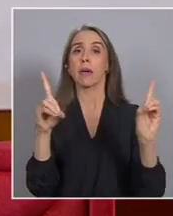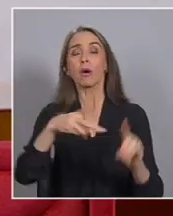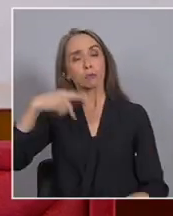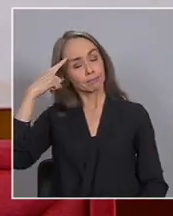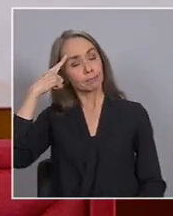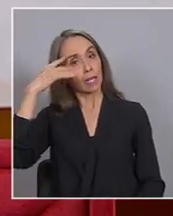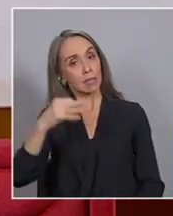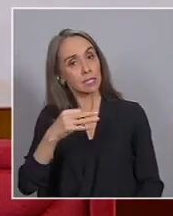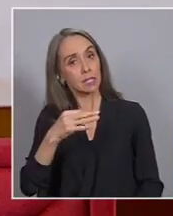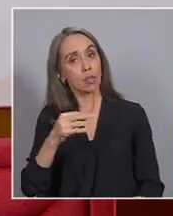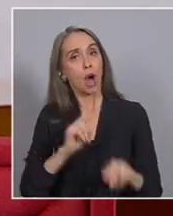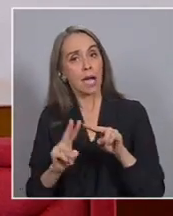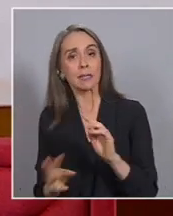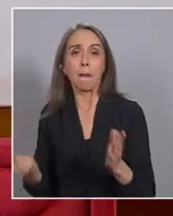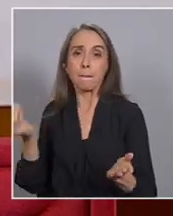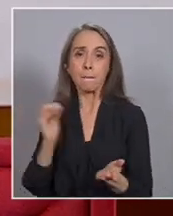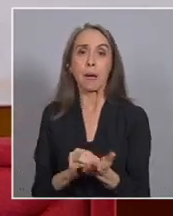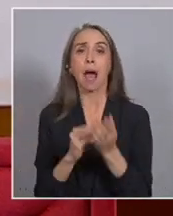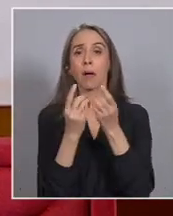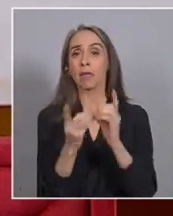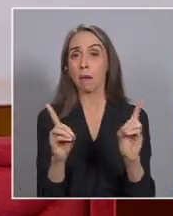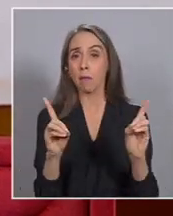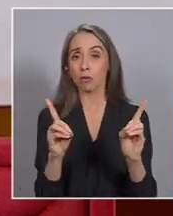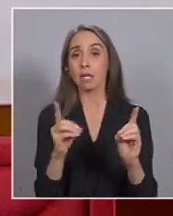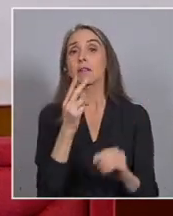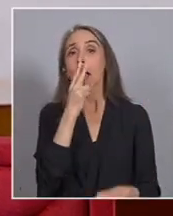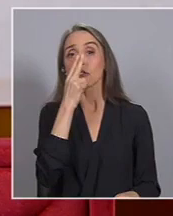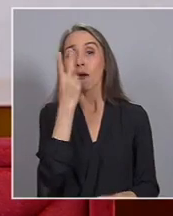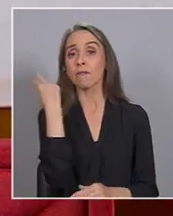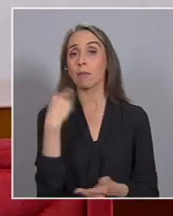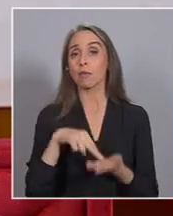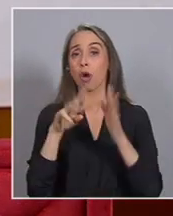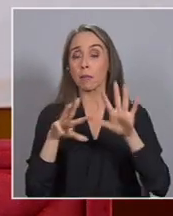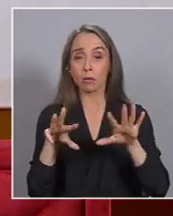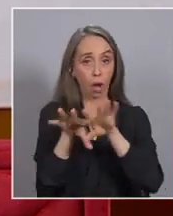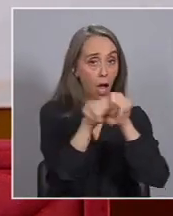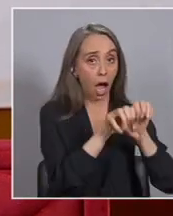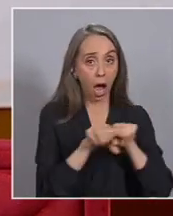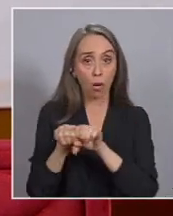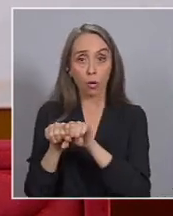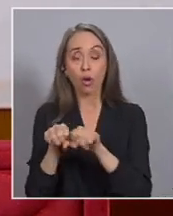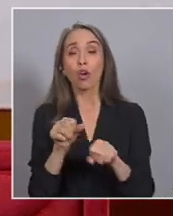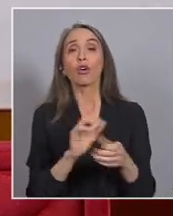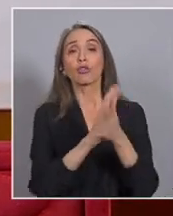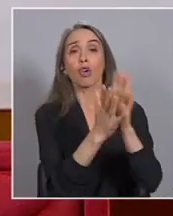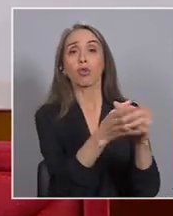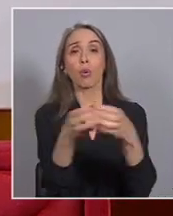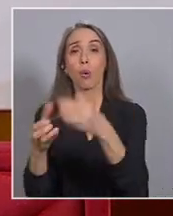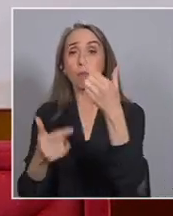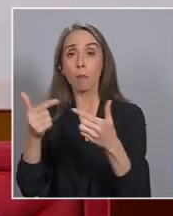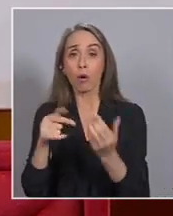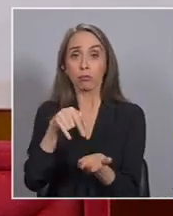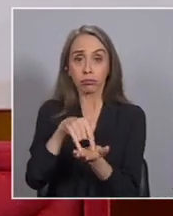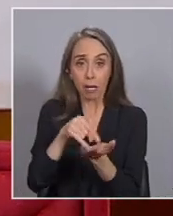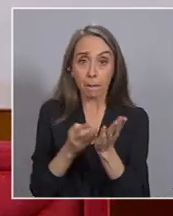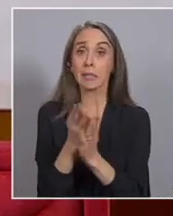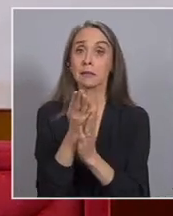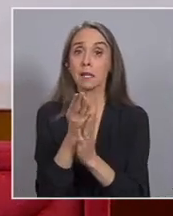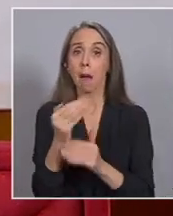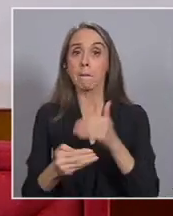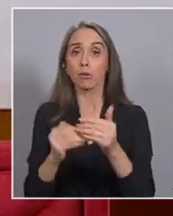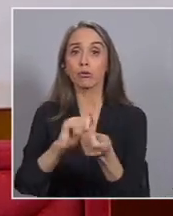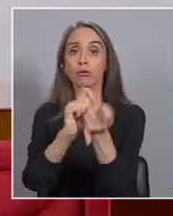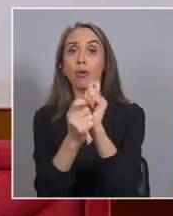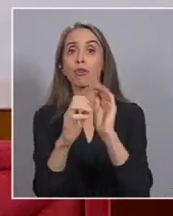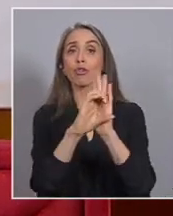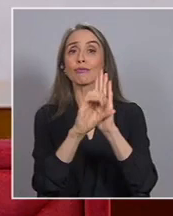decidimos optar por más democracia. Y en noviembre de 2019 acordamos entre todas las fuerzas políticas iniciar un proceso constituyente